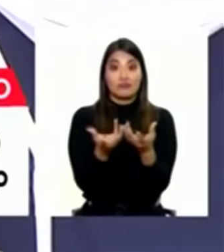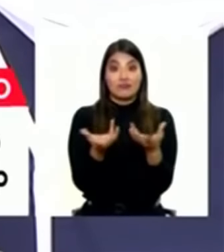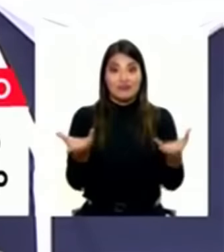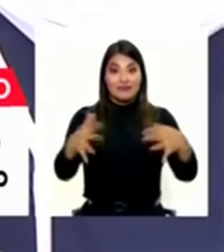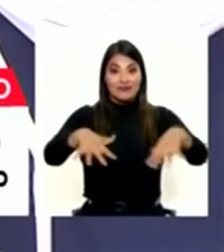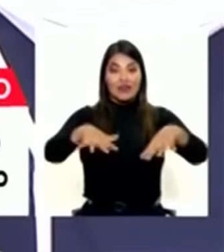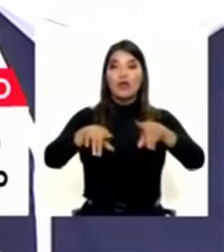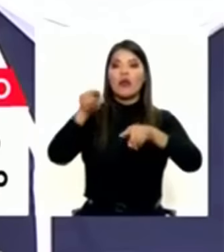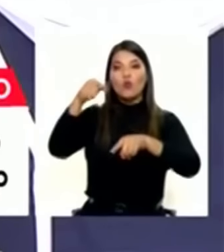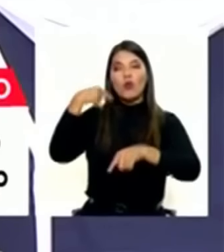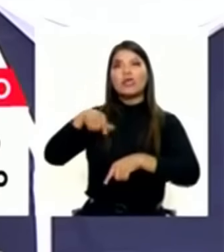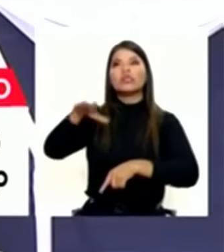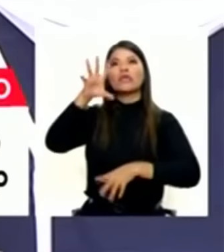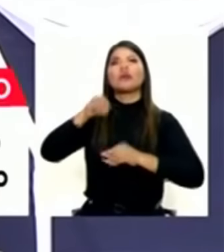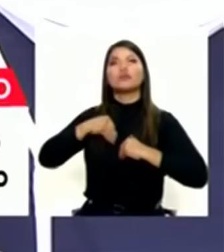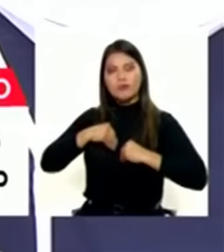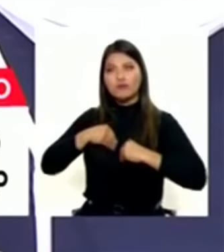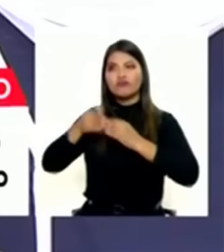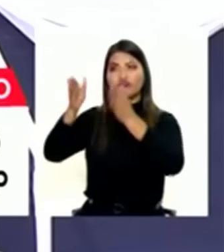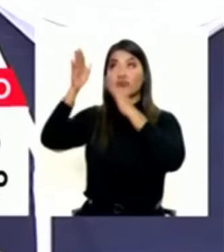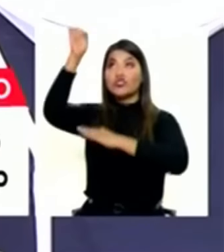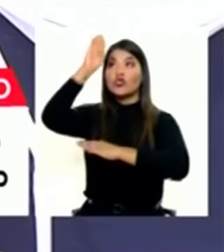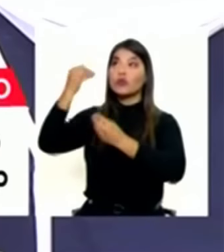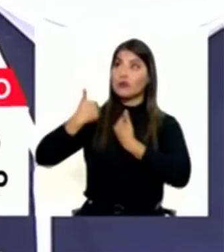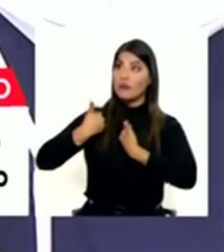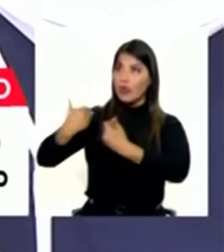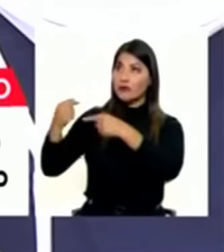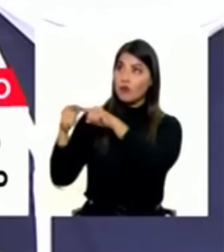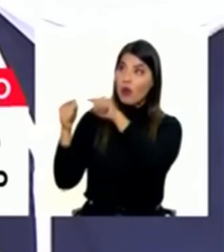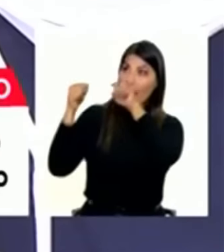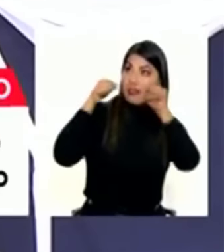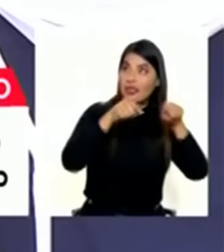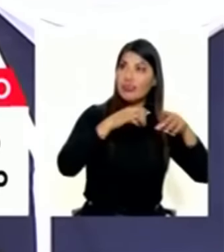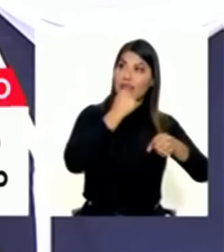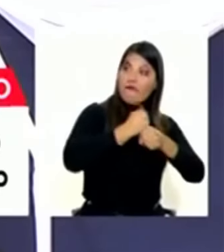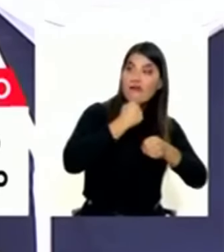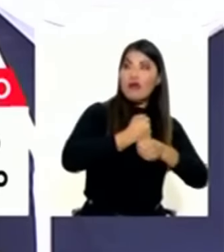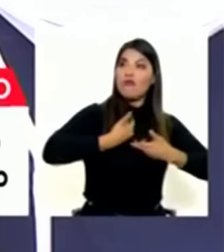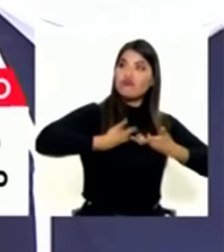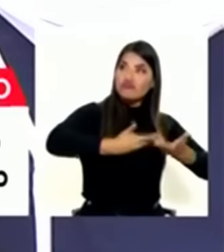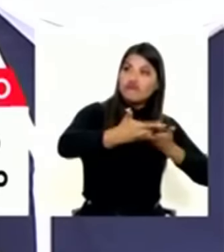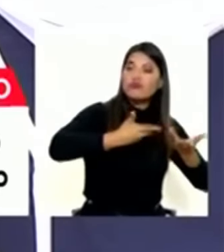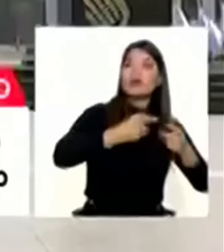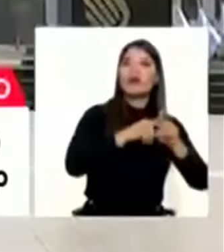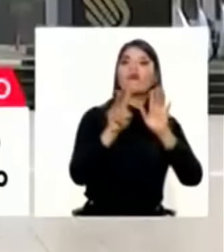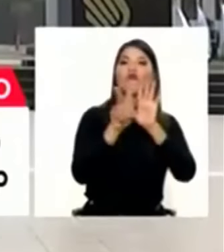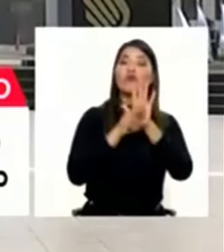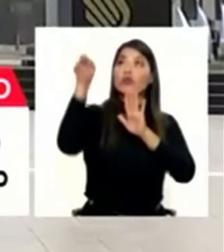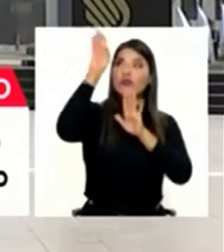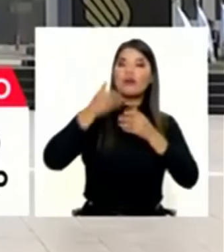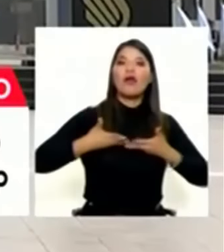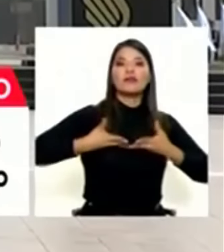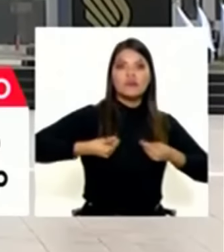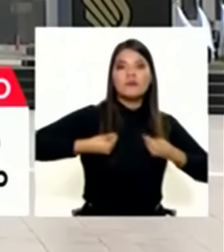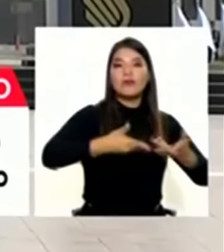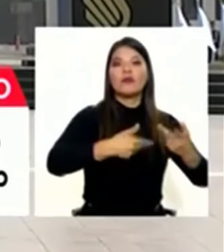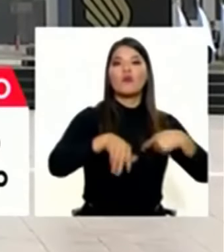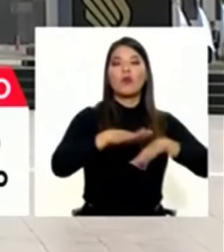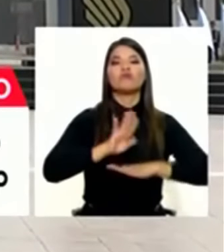escucharon y respondieron al llamado a la voluntad del Señor y de